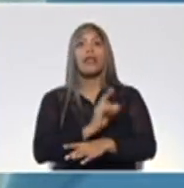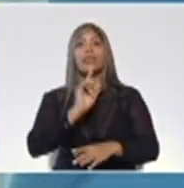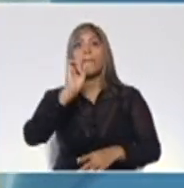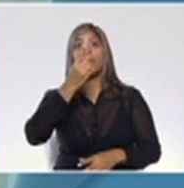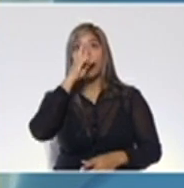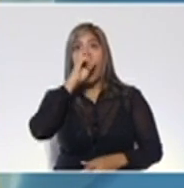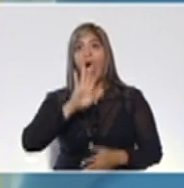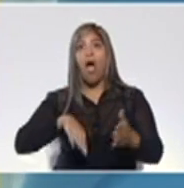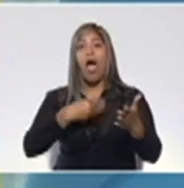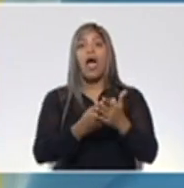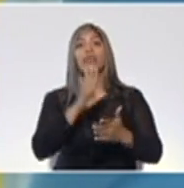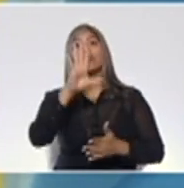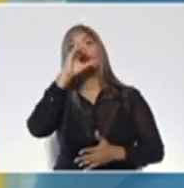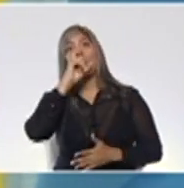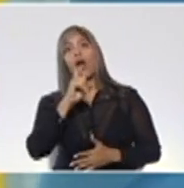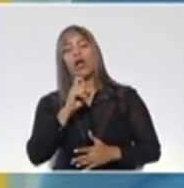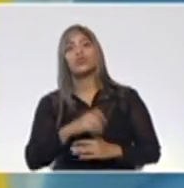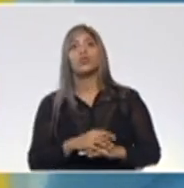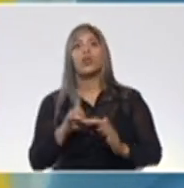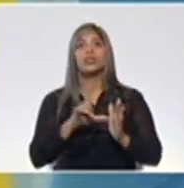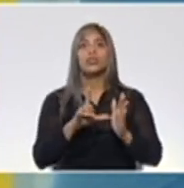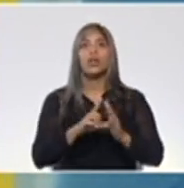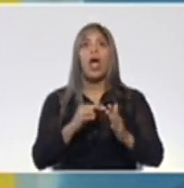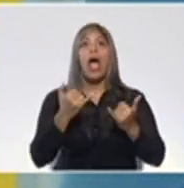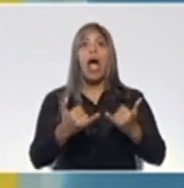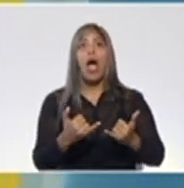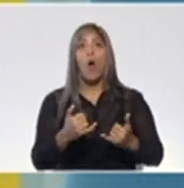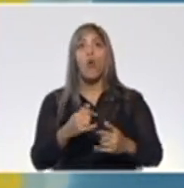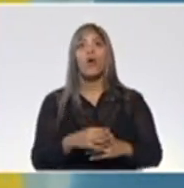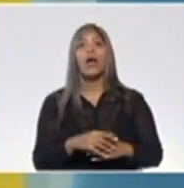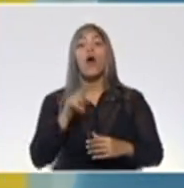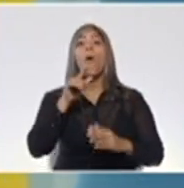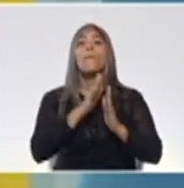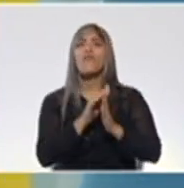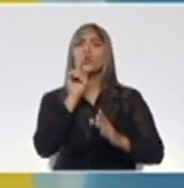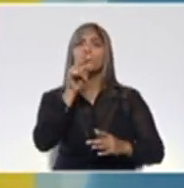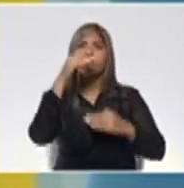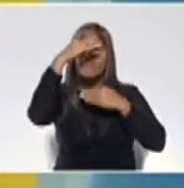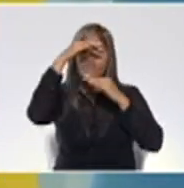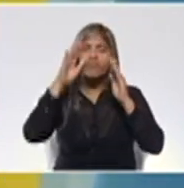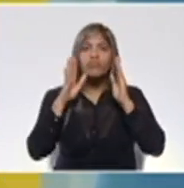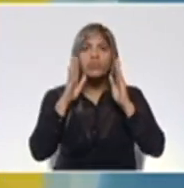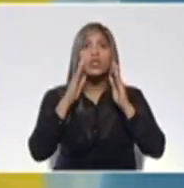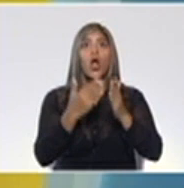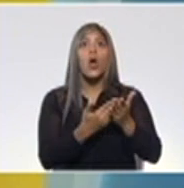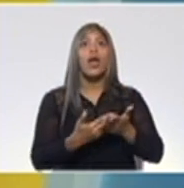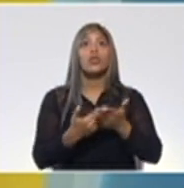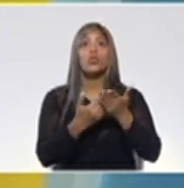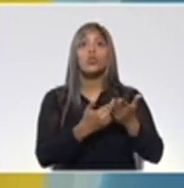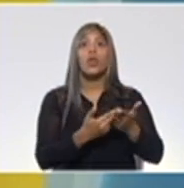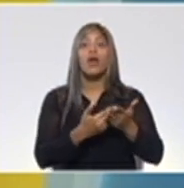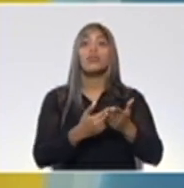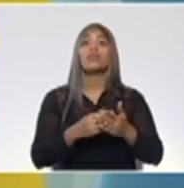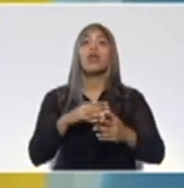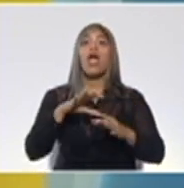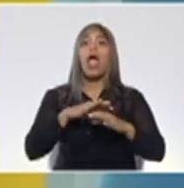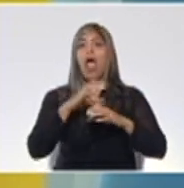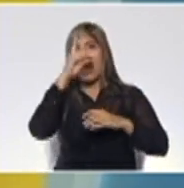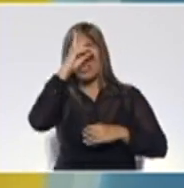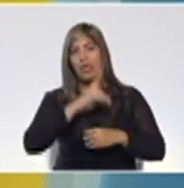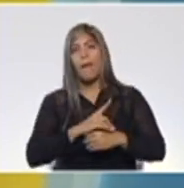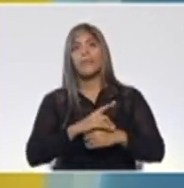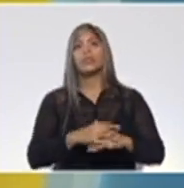hasta quinto año de educación media. Pero a continuación yo quiero que ustedes estén muy atentos porque los estudiantes con necesidades